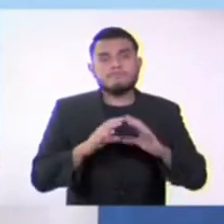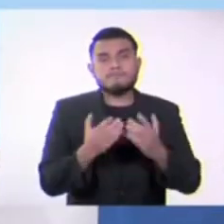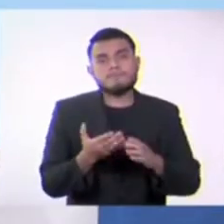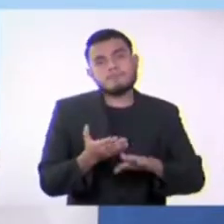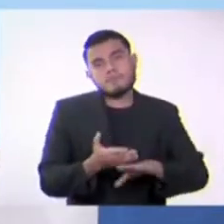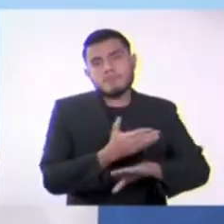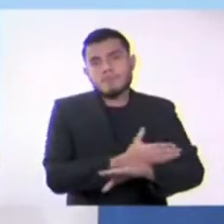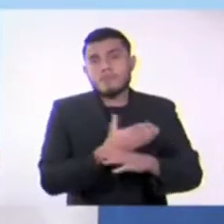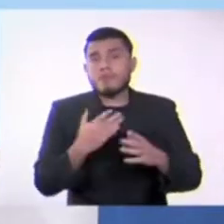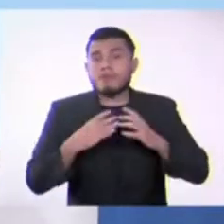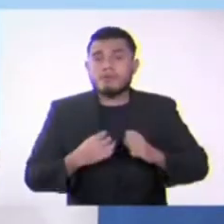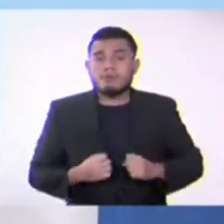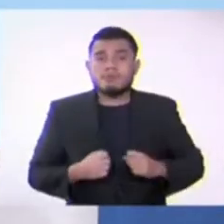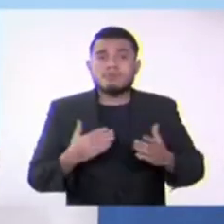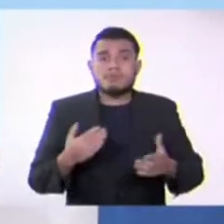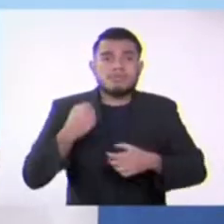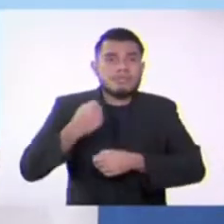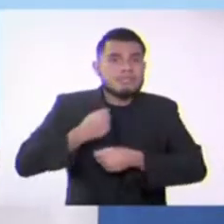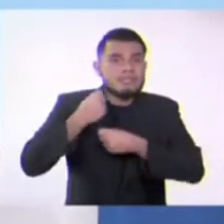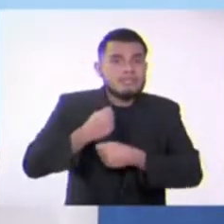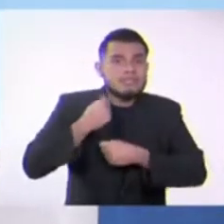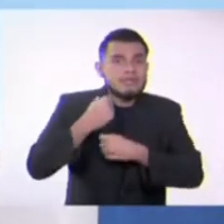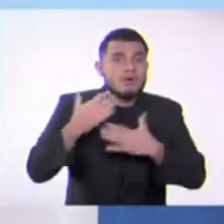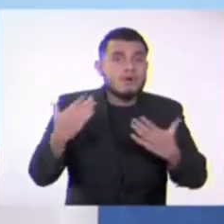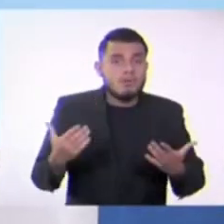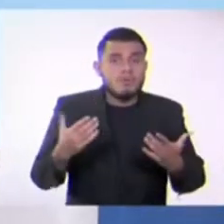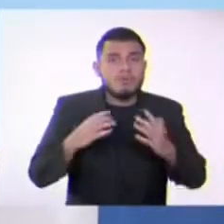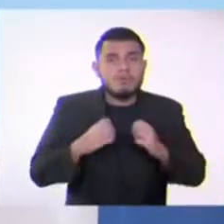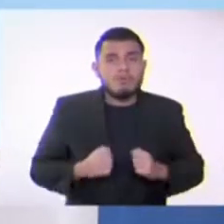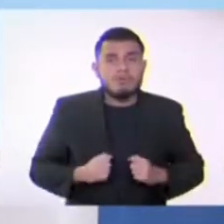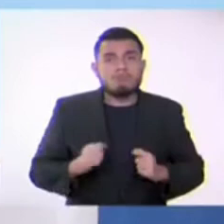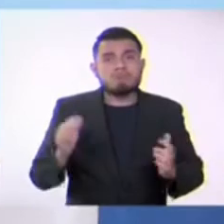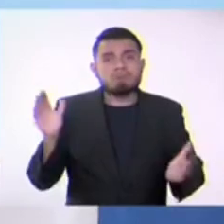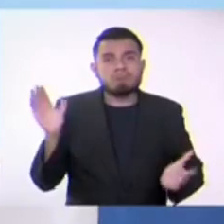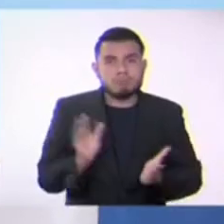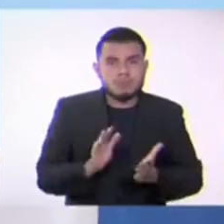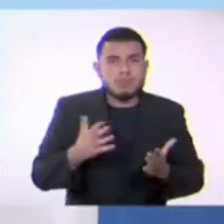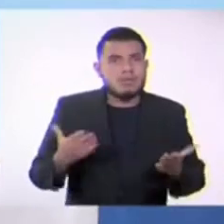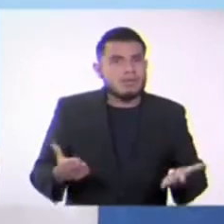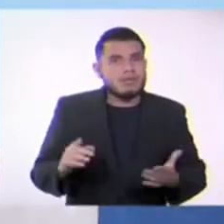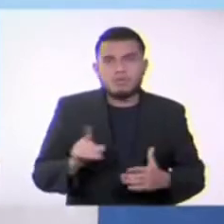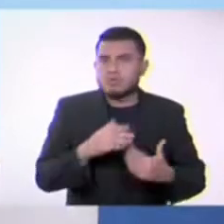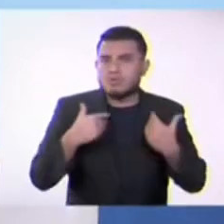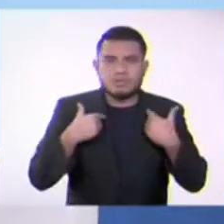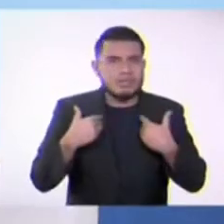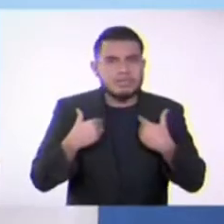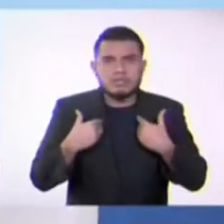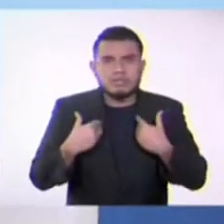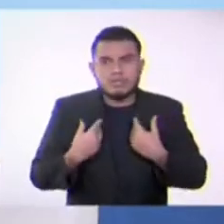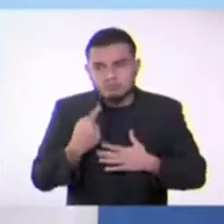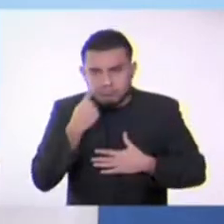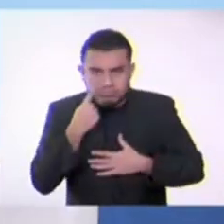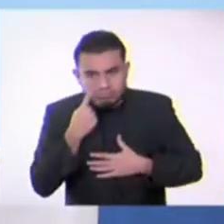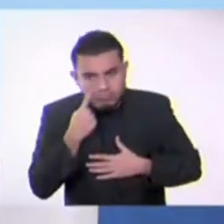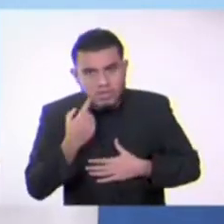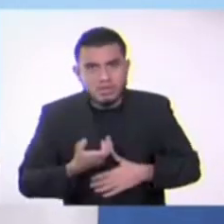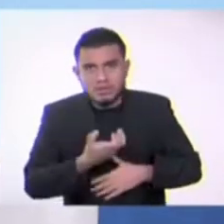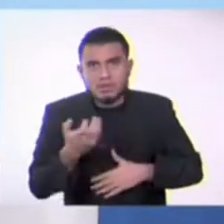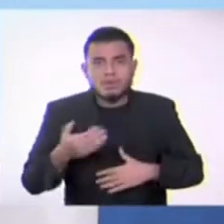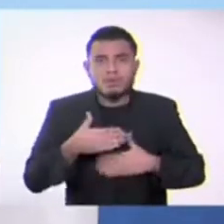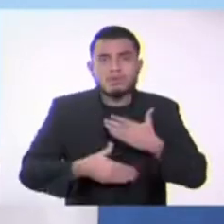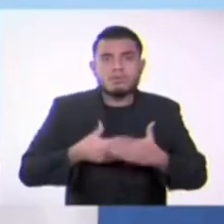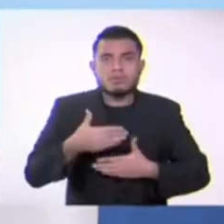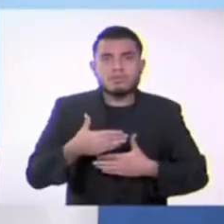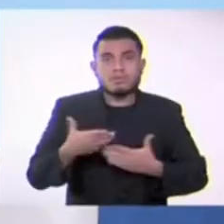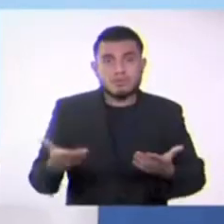del Estado, que es proclamado como Estado mínimo, es decir, aquel que no debe intervenir en los procesos comerciales. Por eso